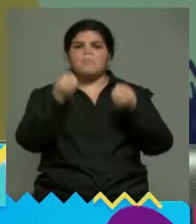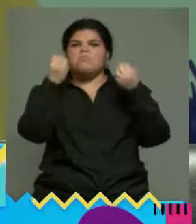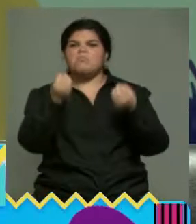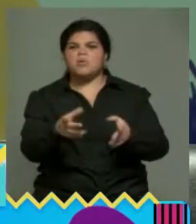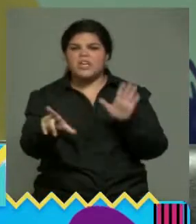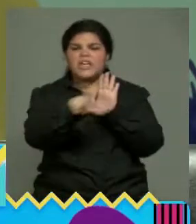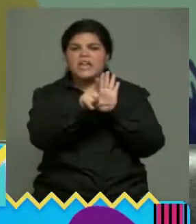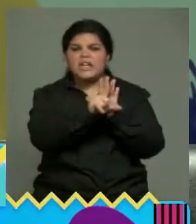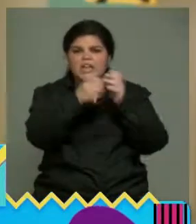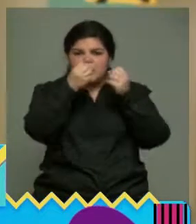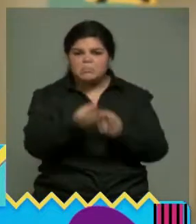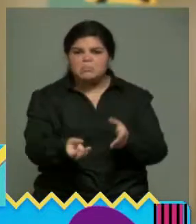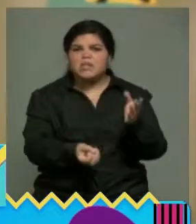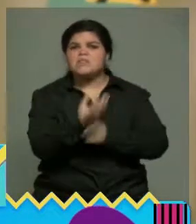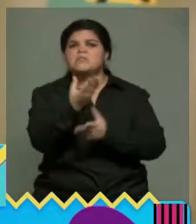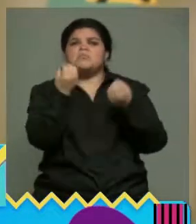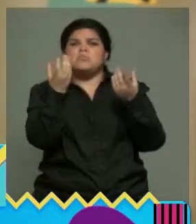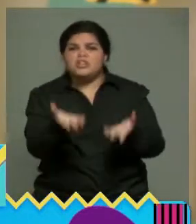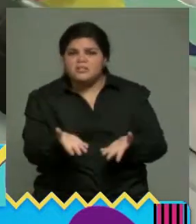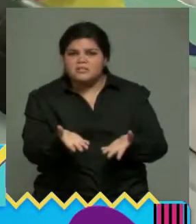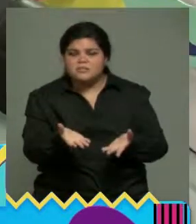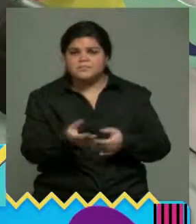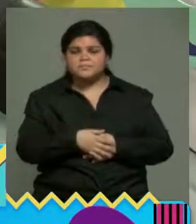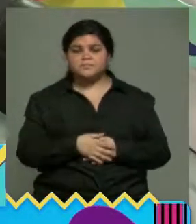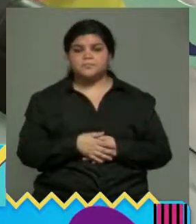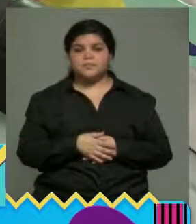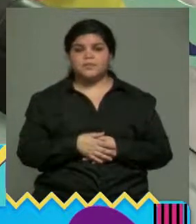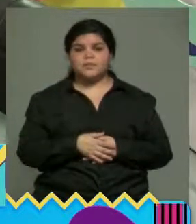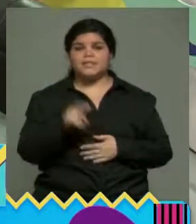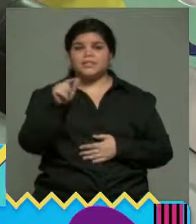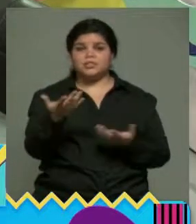esta modificación que envía el Ejecutivo? Y tiene que ver con